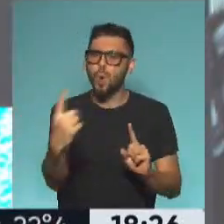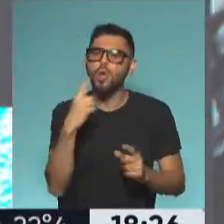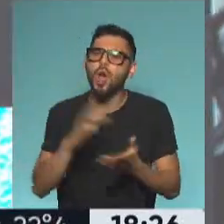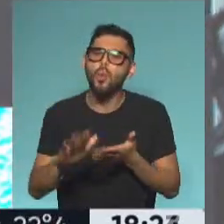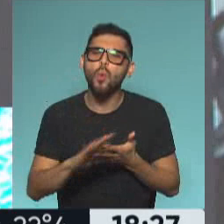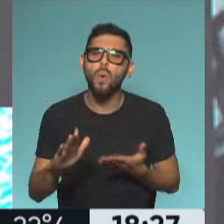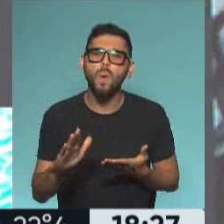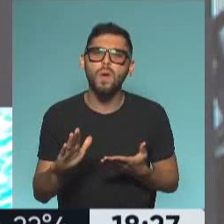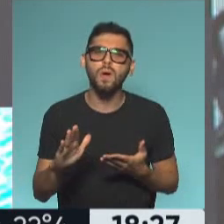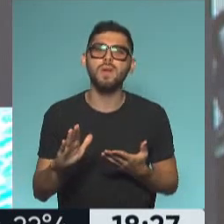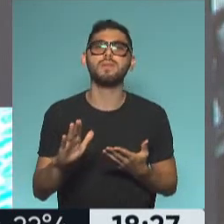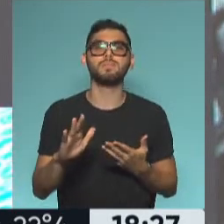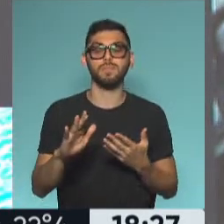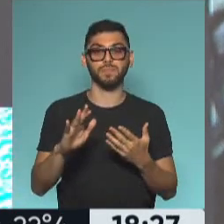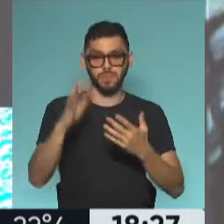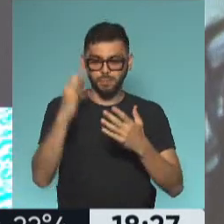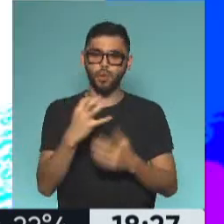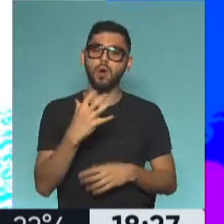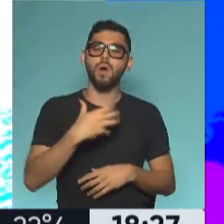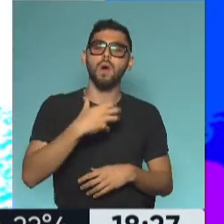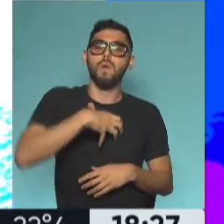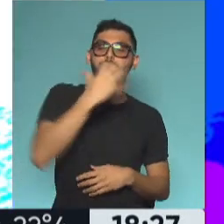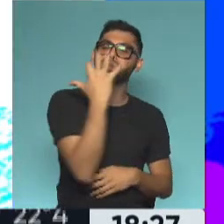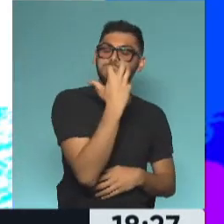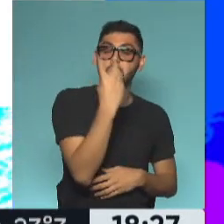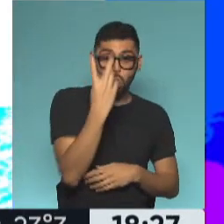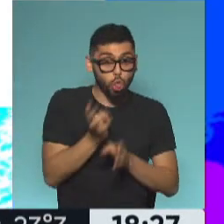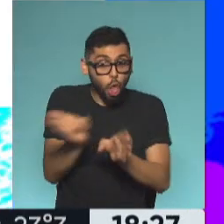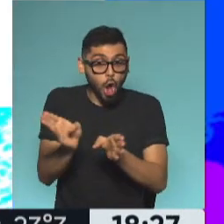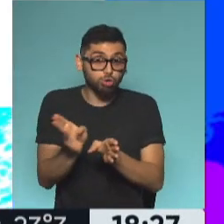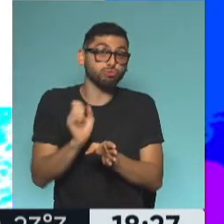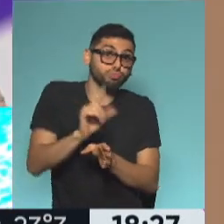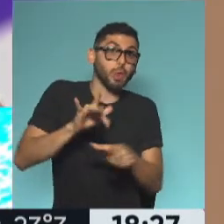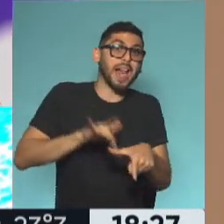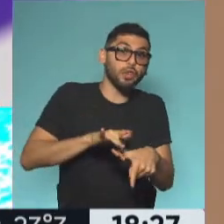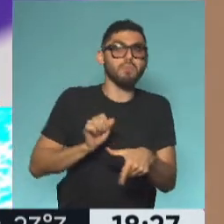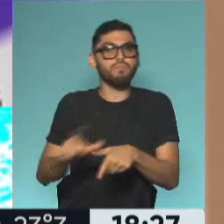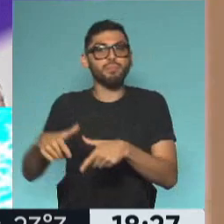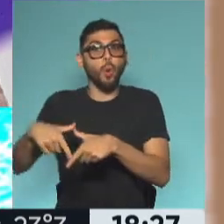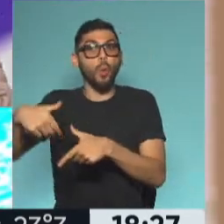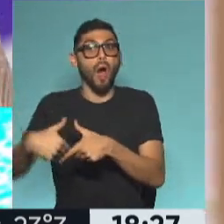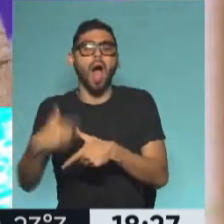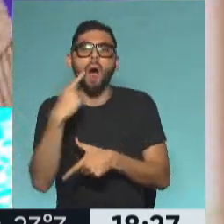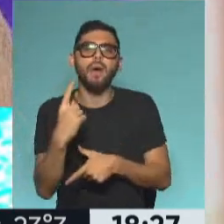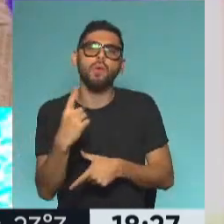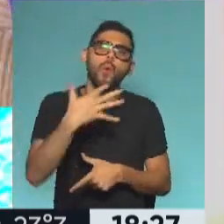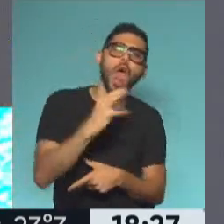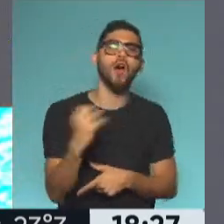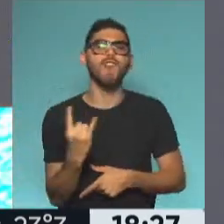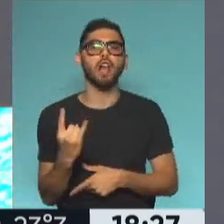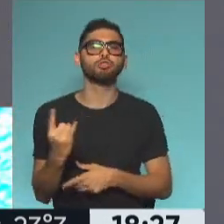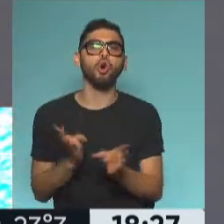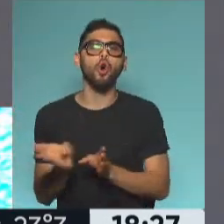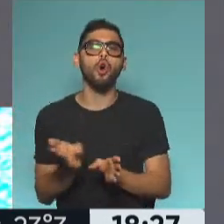Francesca. ¿Hay dos tipos de orgasmo, vaginal y clitoriano? ¿Verdadero? ¿Verdadero o falso? El equipo